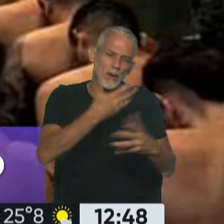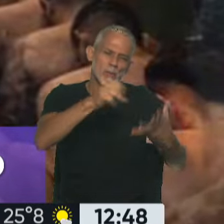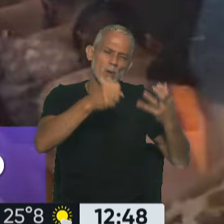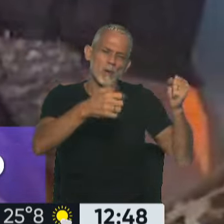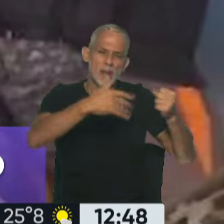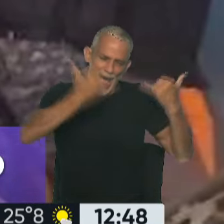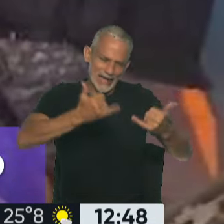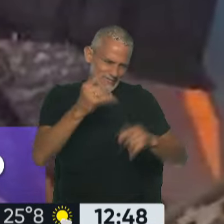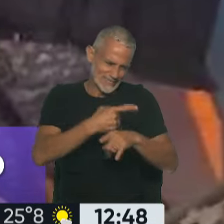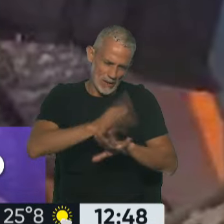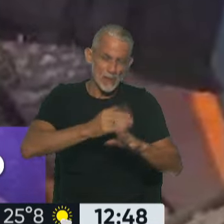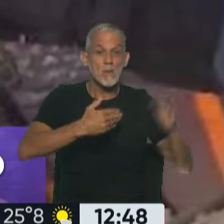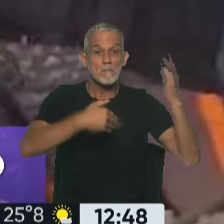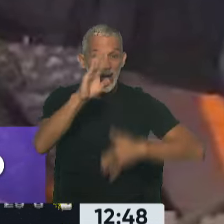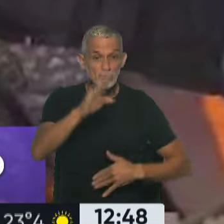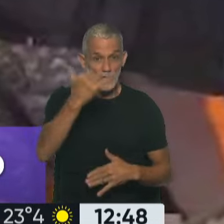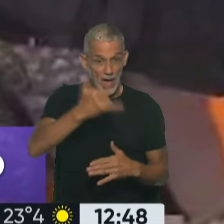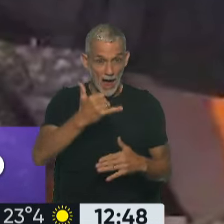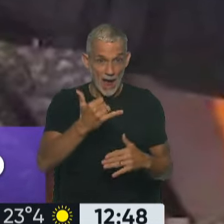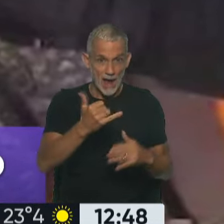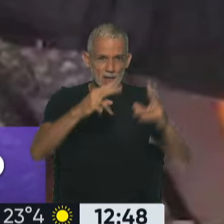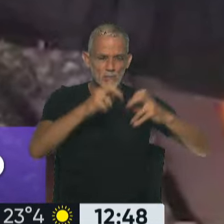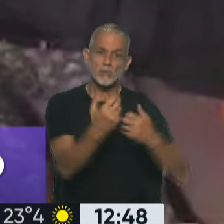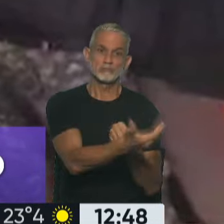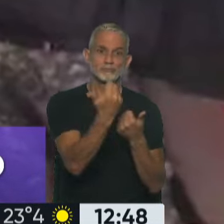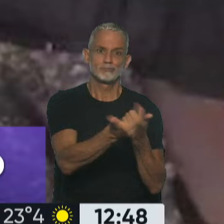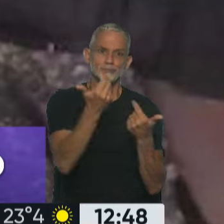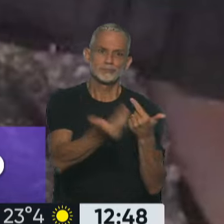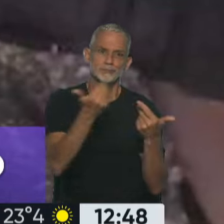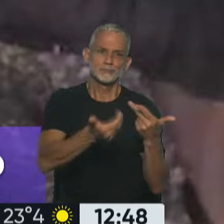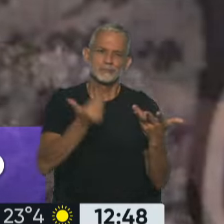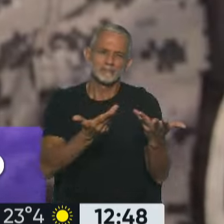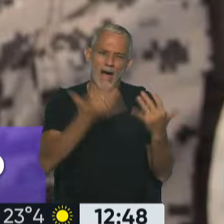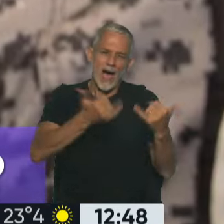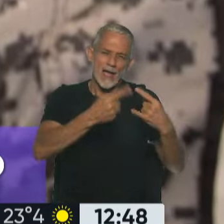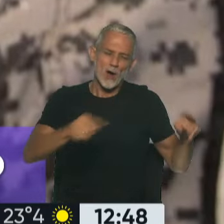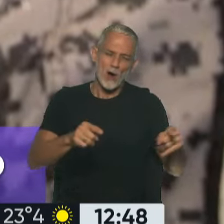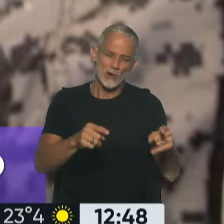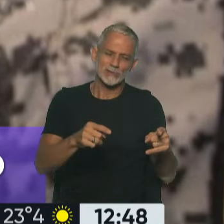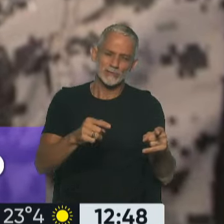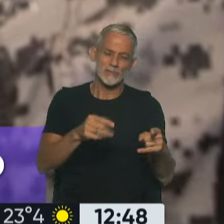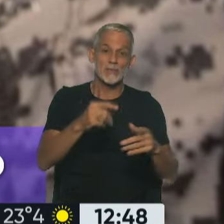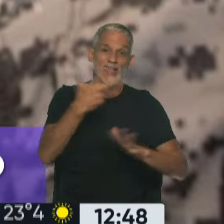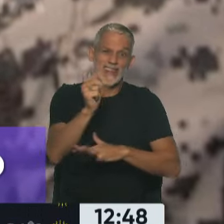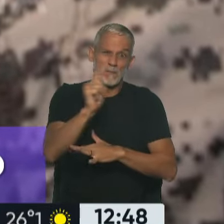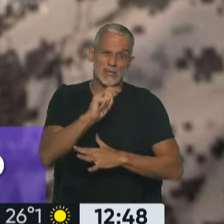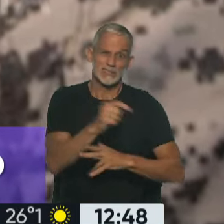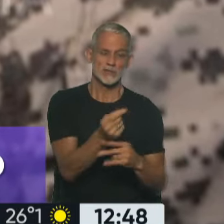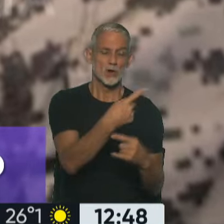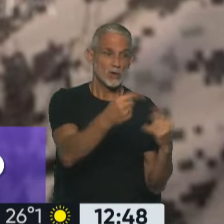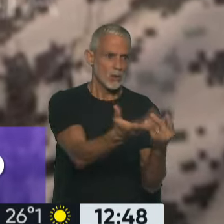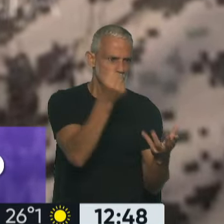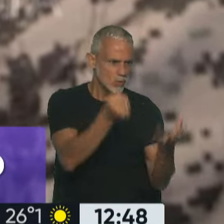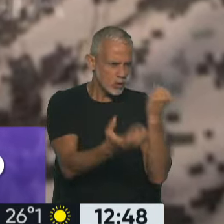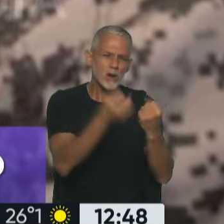algo. Sí puedo decir que mayoritariamente se realizan secuestros todavía. Insisto, llevamos menos de 3 meses de gestión, y